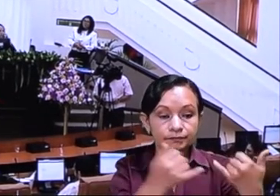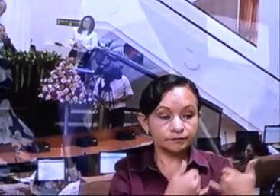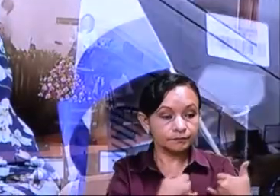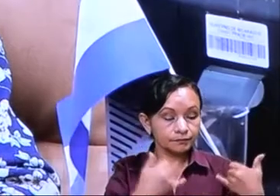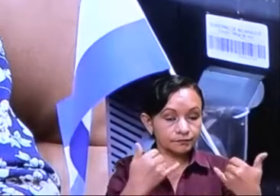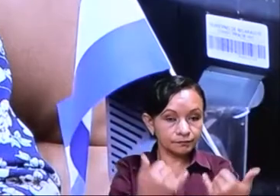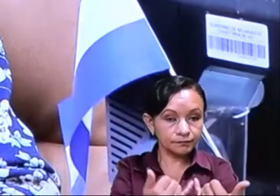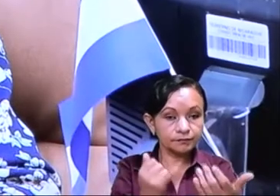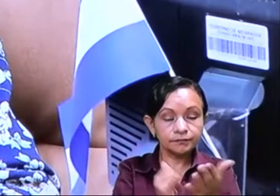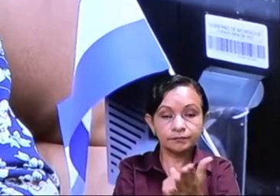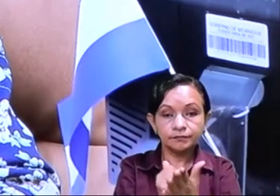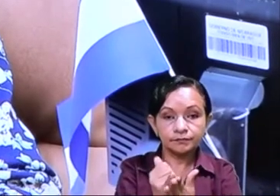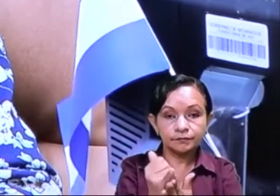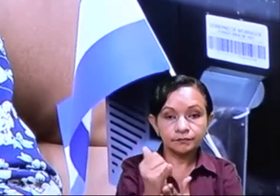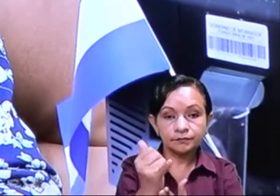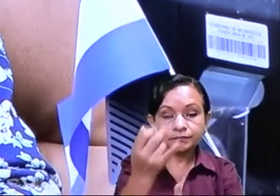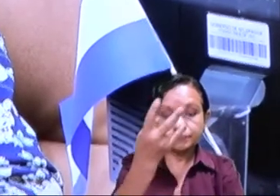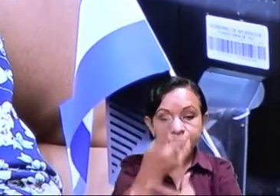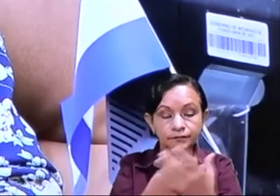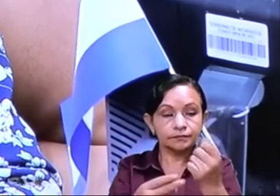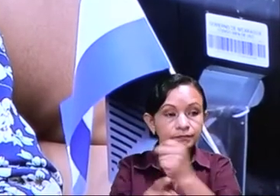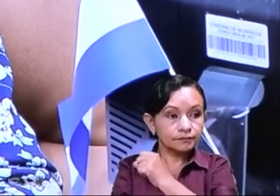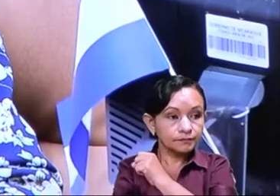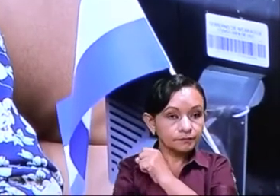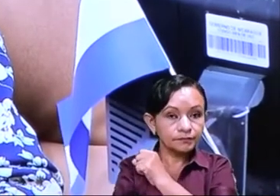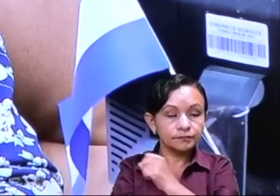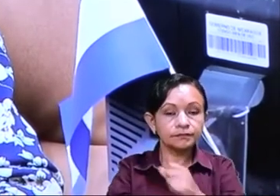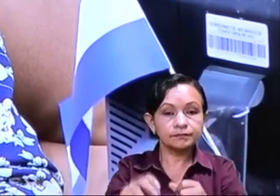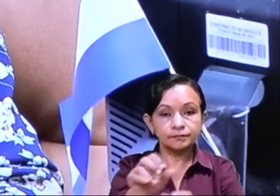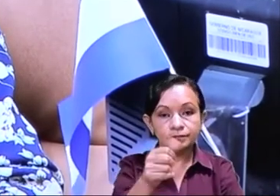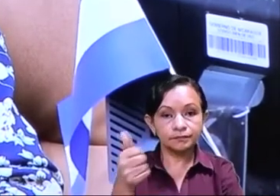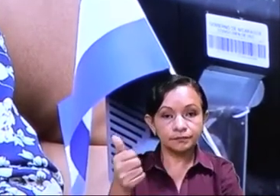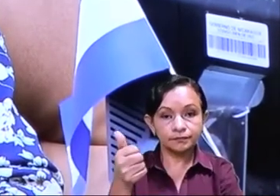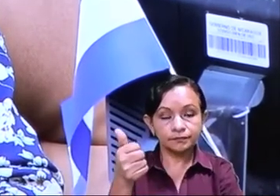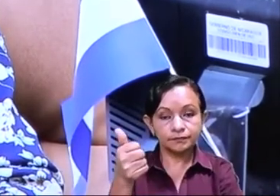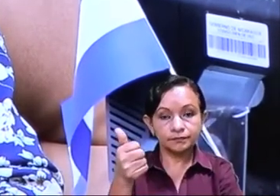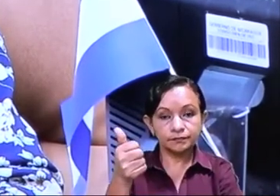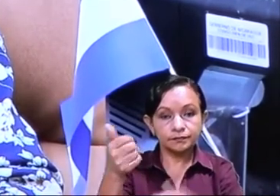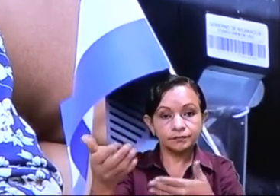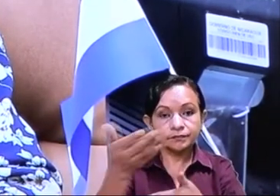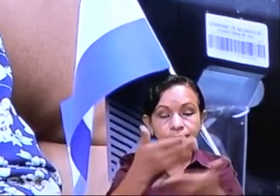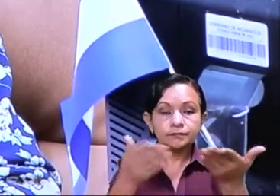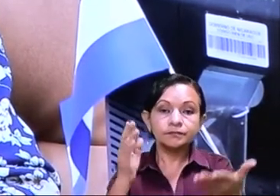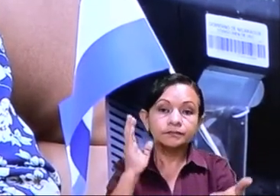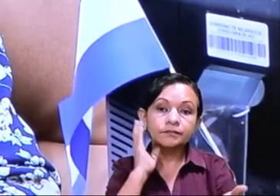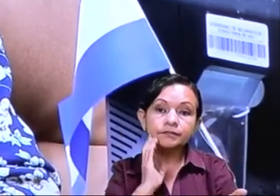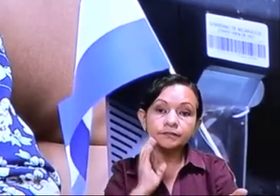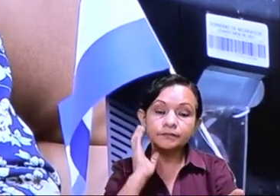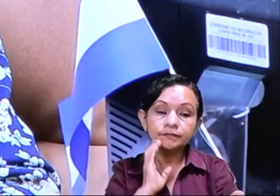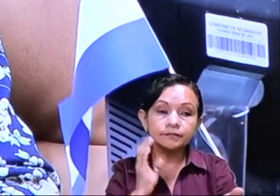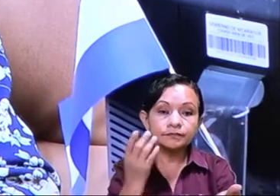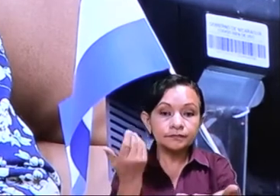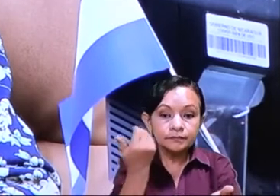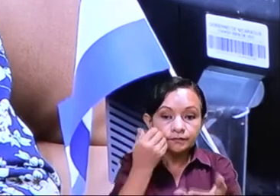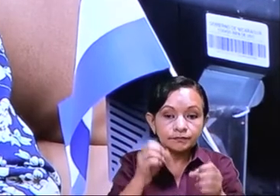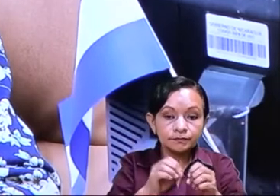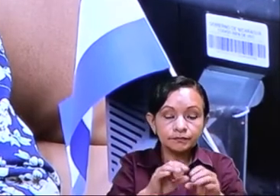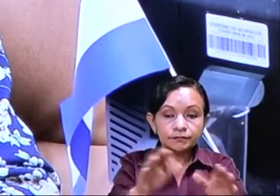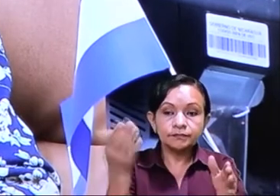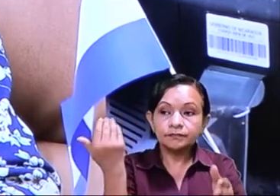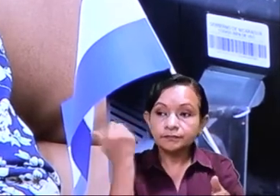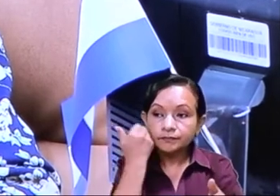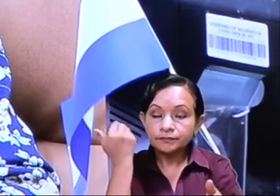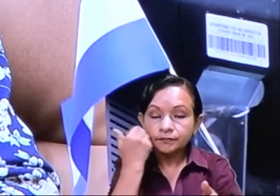instituciones de investigación de ambos países. 6. Compartir la experiencia en la epidemiología de las